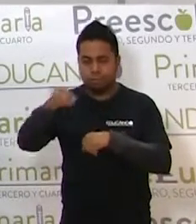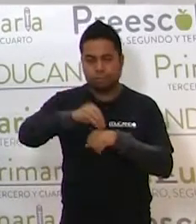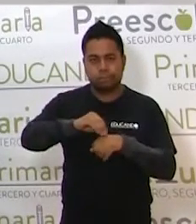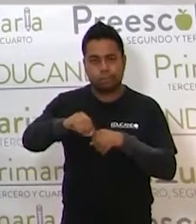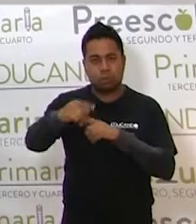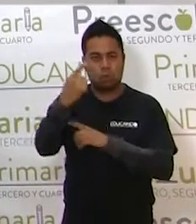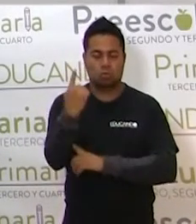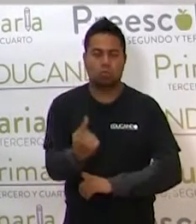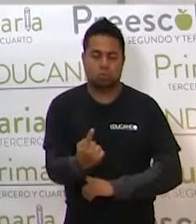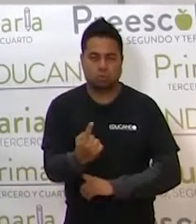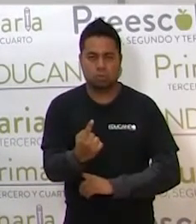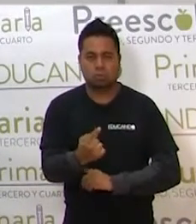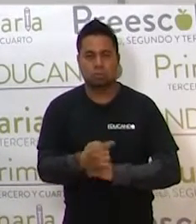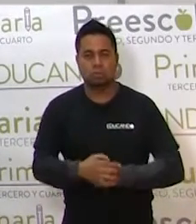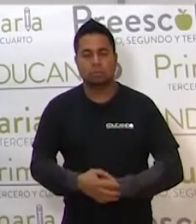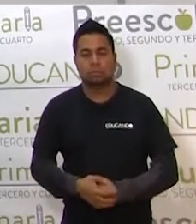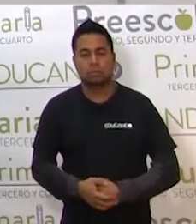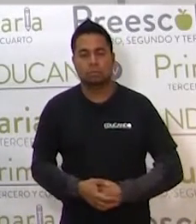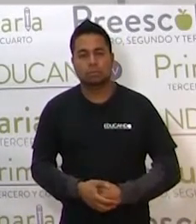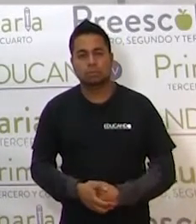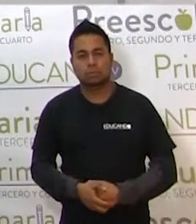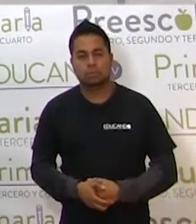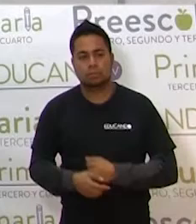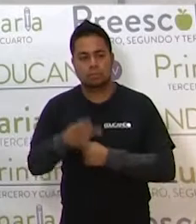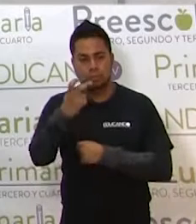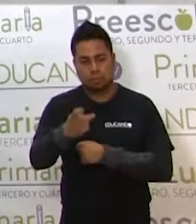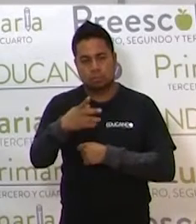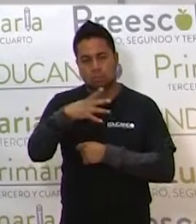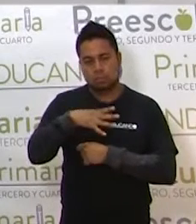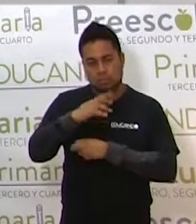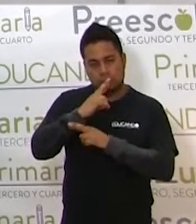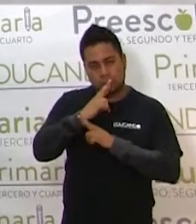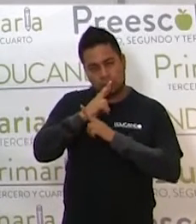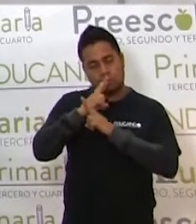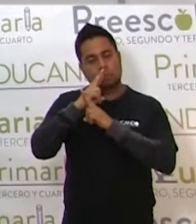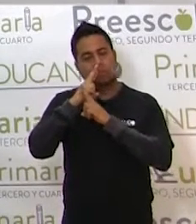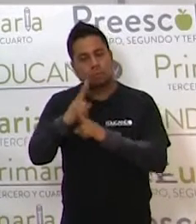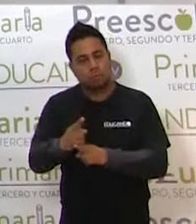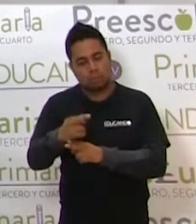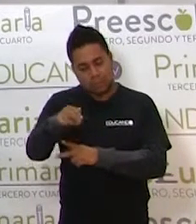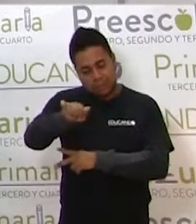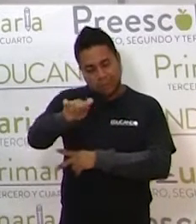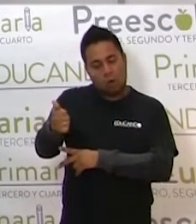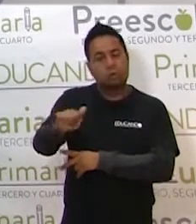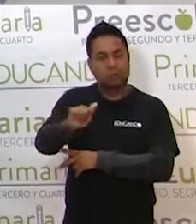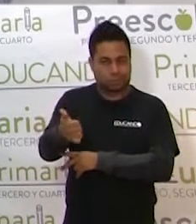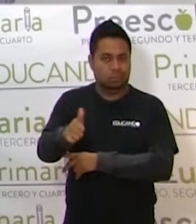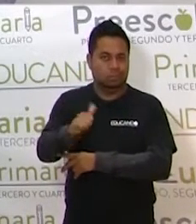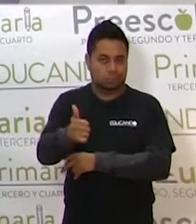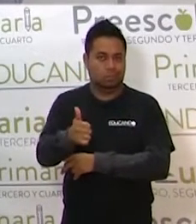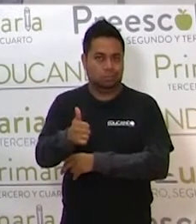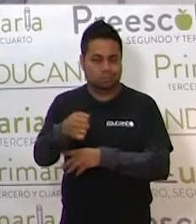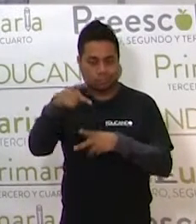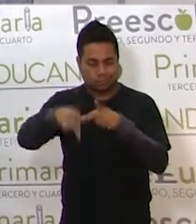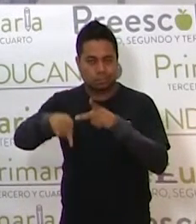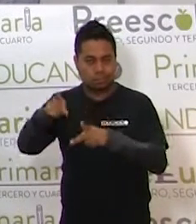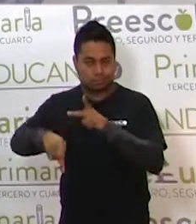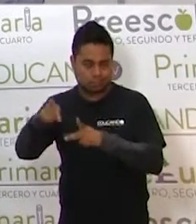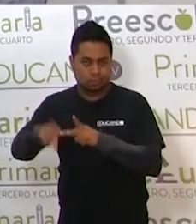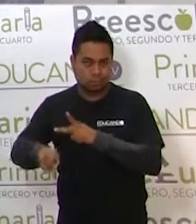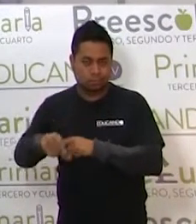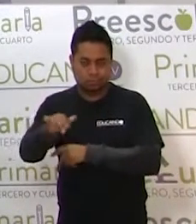bien por lo tanto nos va a dar un resultado de once si la